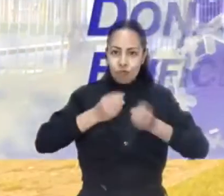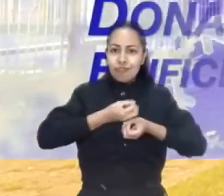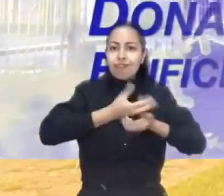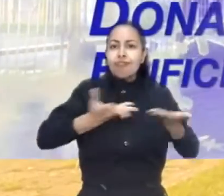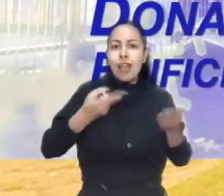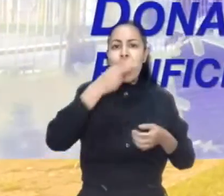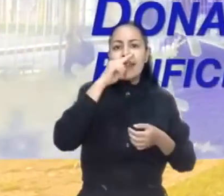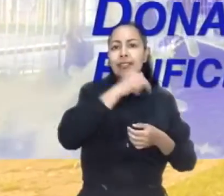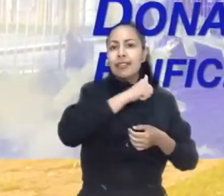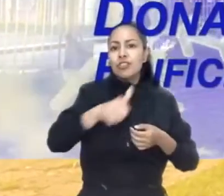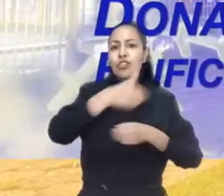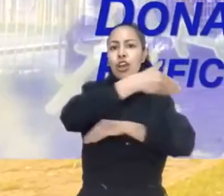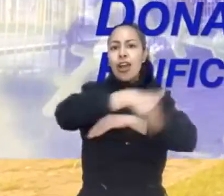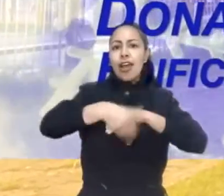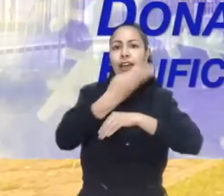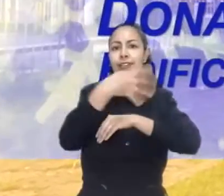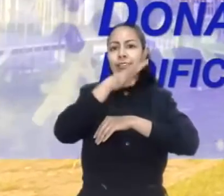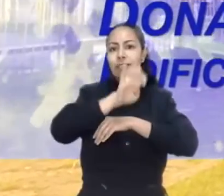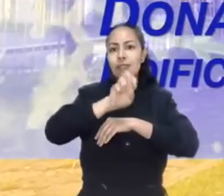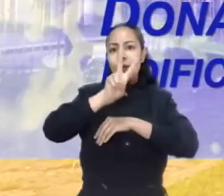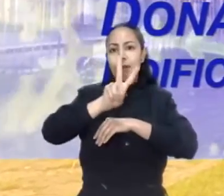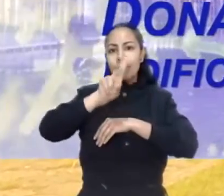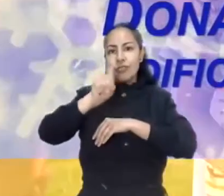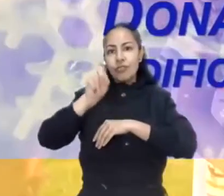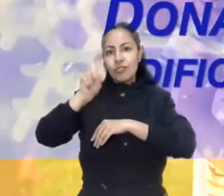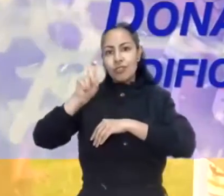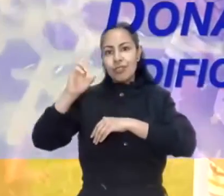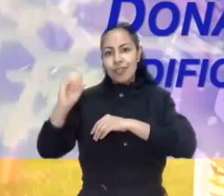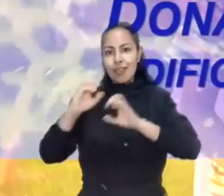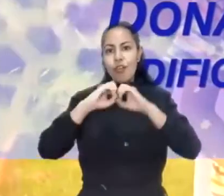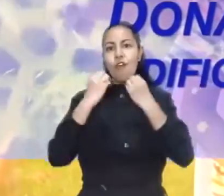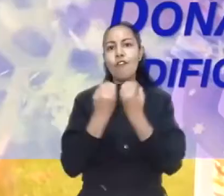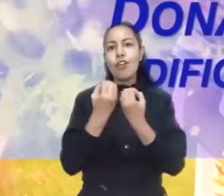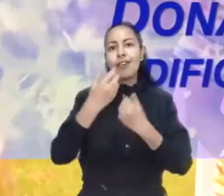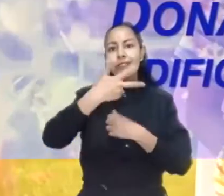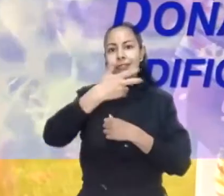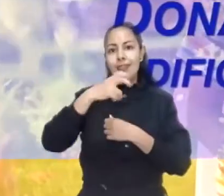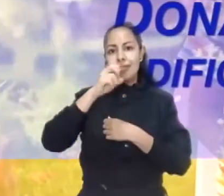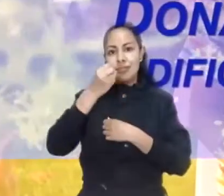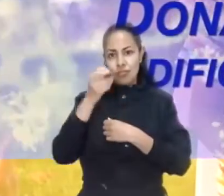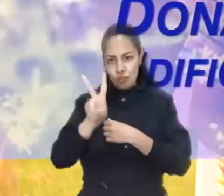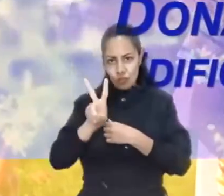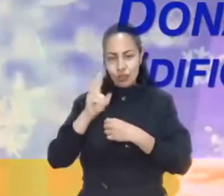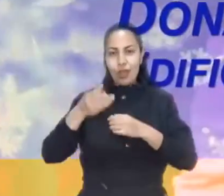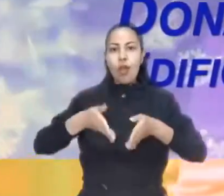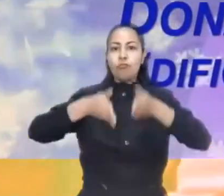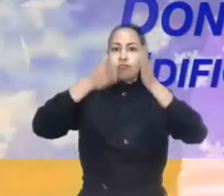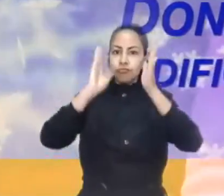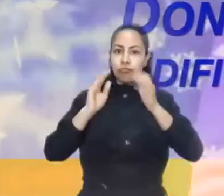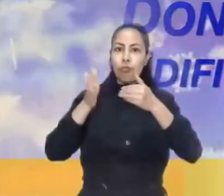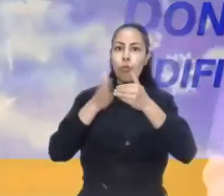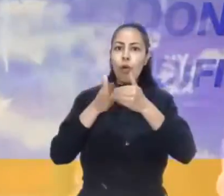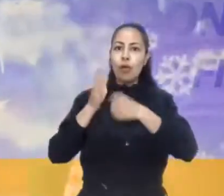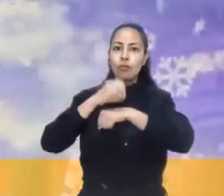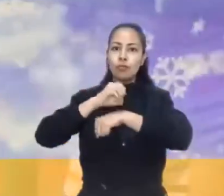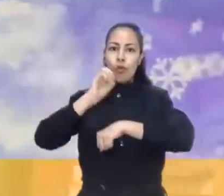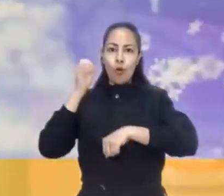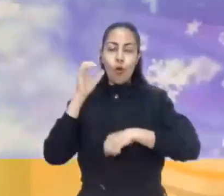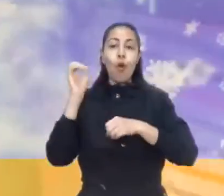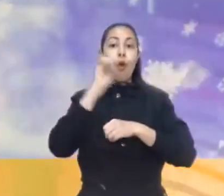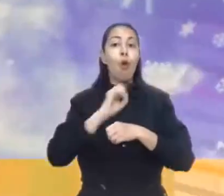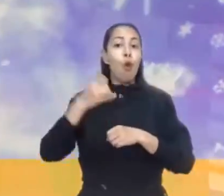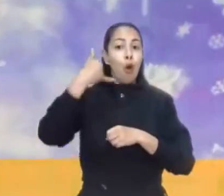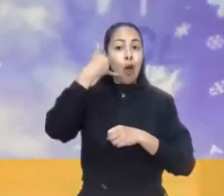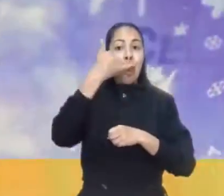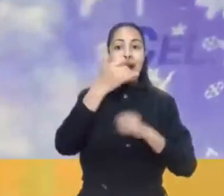juguete nuevo a la niñez nariñense en la calle 19, número 2160, oficina 312, edificio Centro Empresarial, Puerta